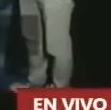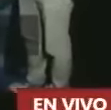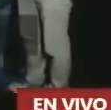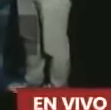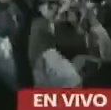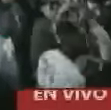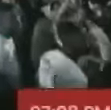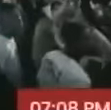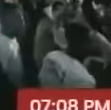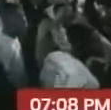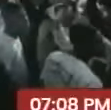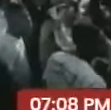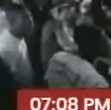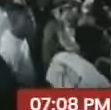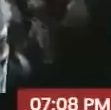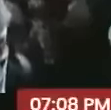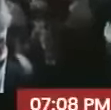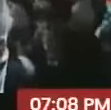venezolano!